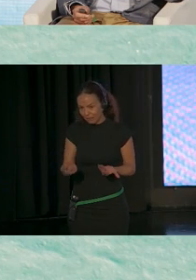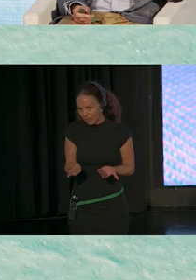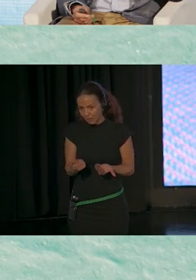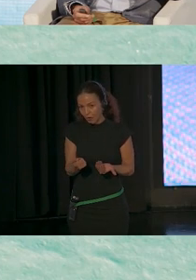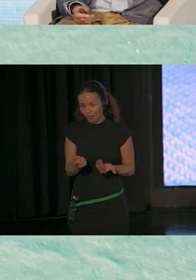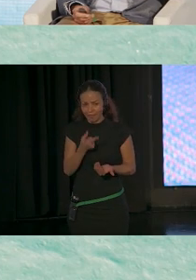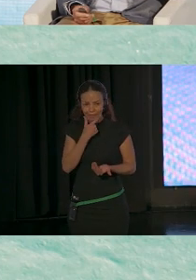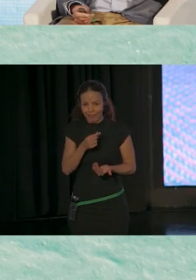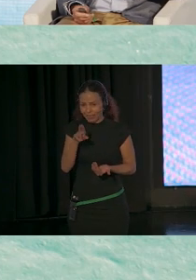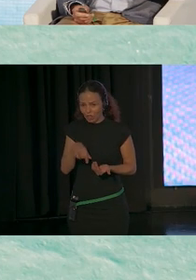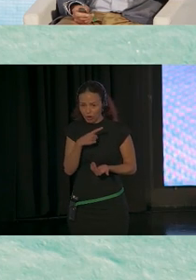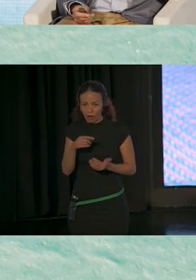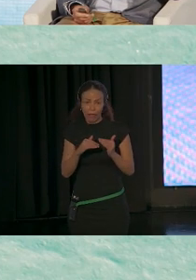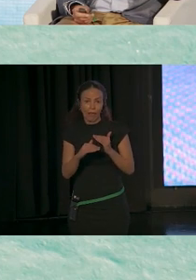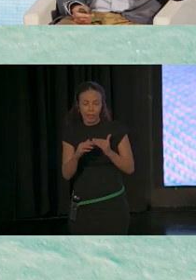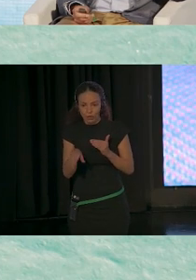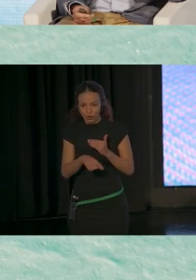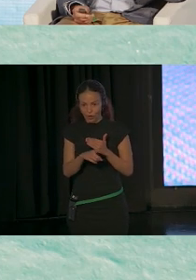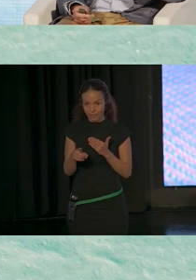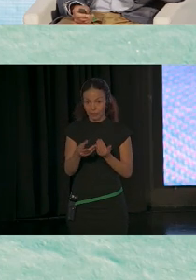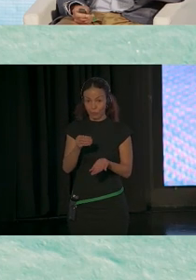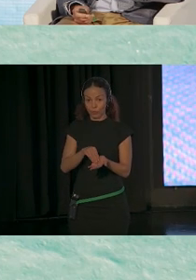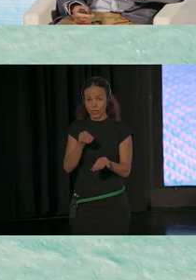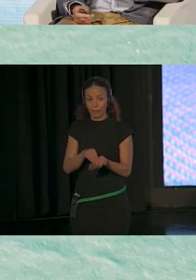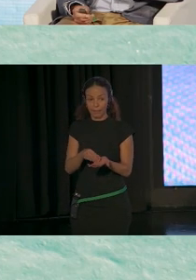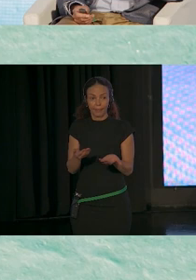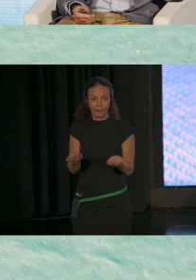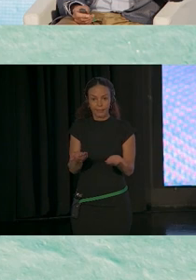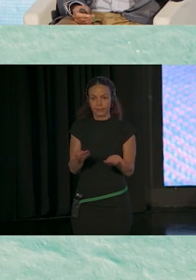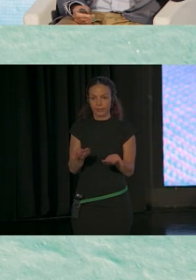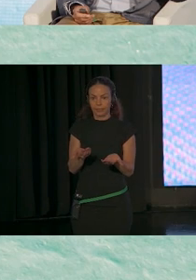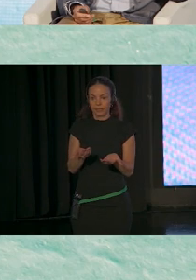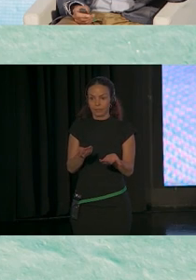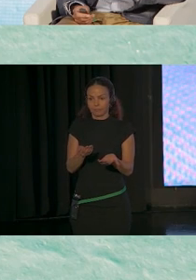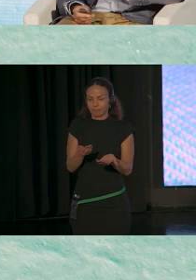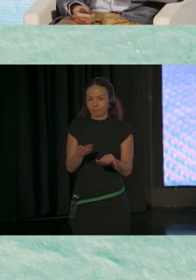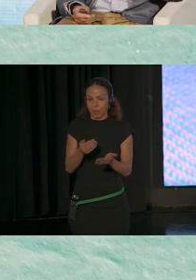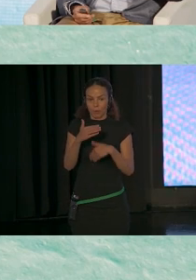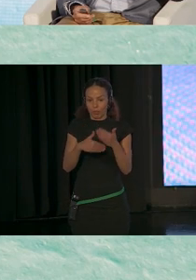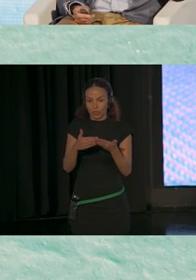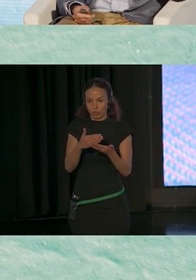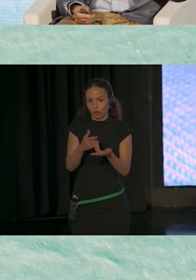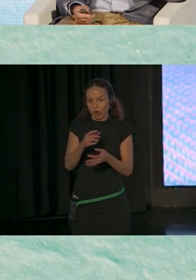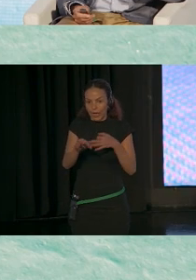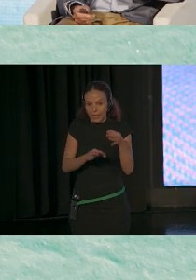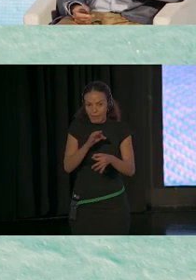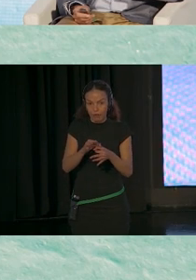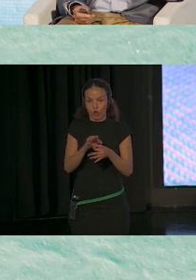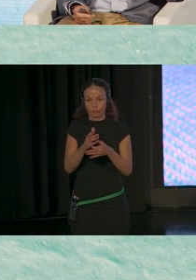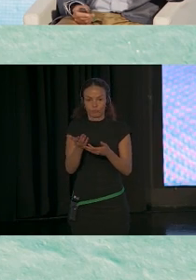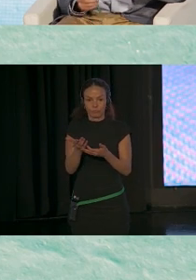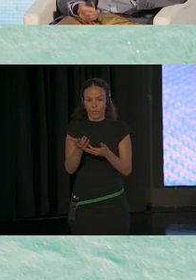y simple, muchas veces sometidos, como cualquier proceso de transformación organizacional y social, pues a